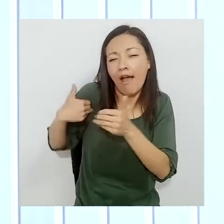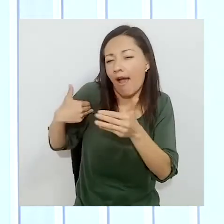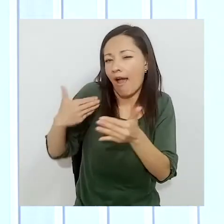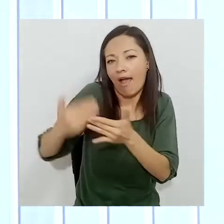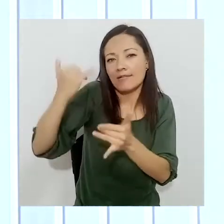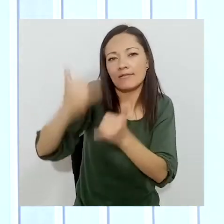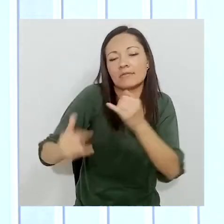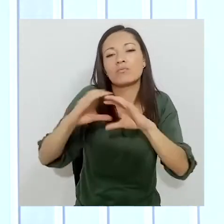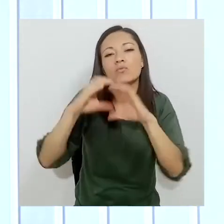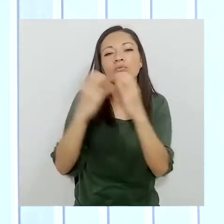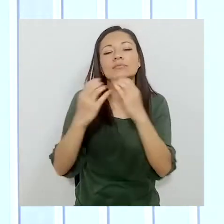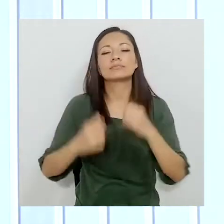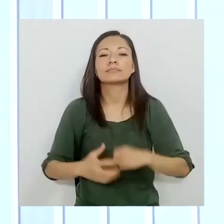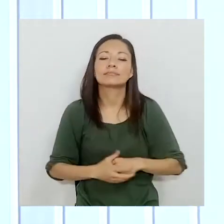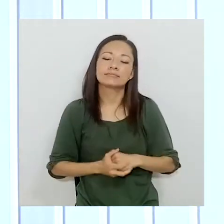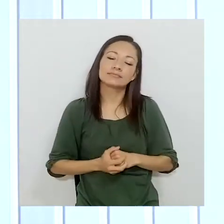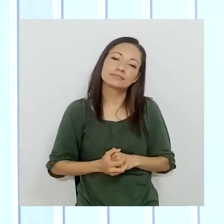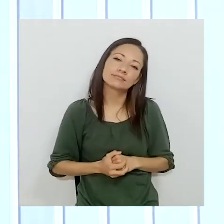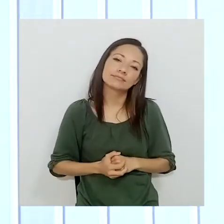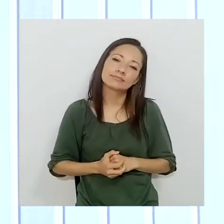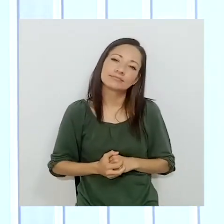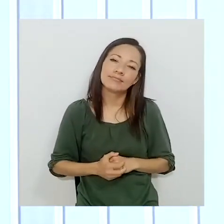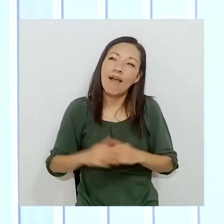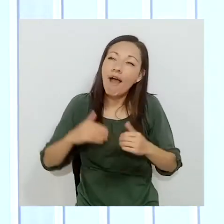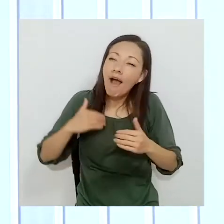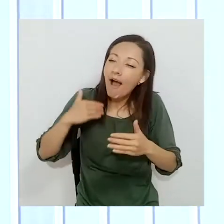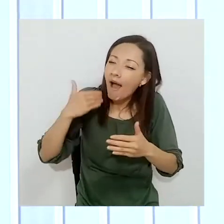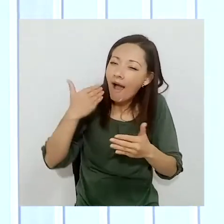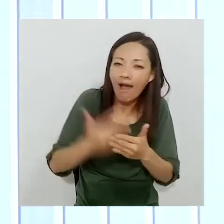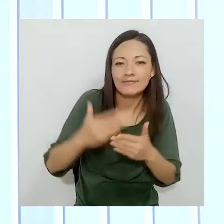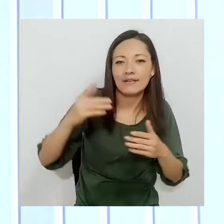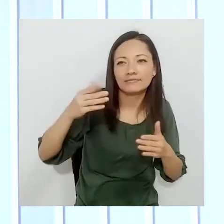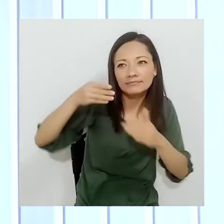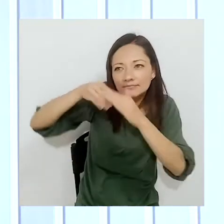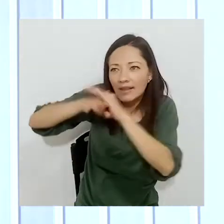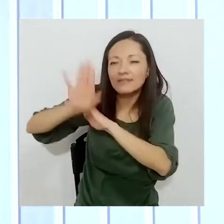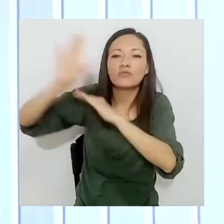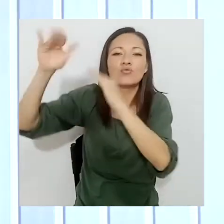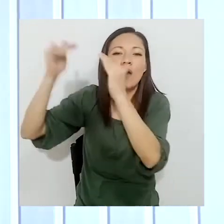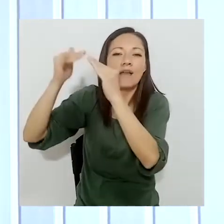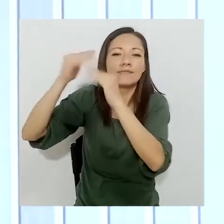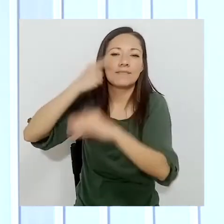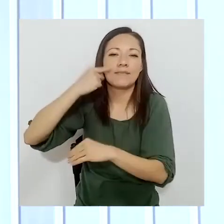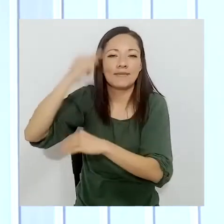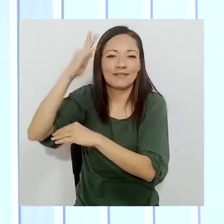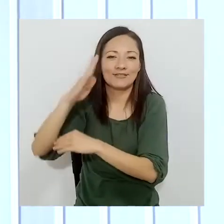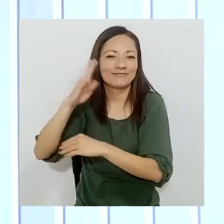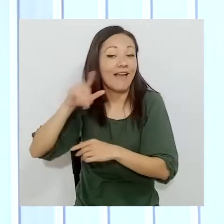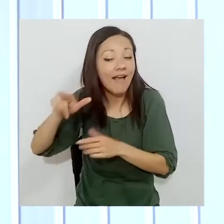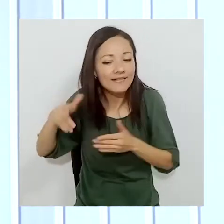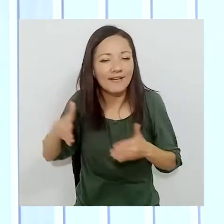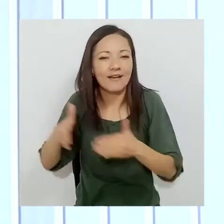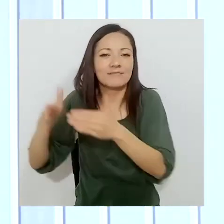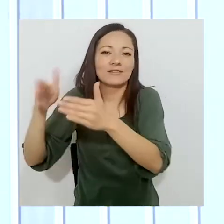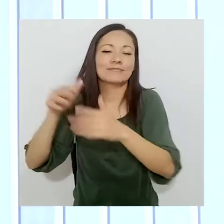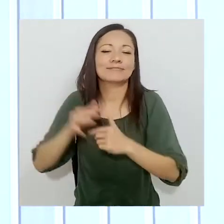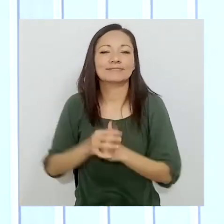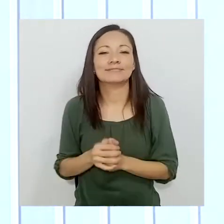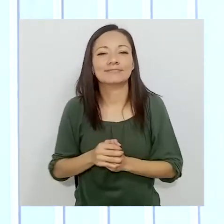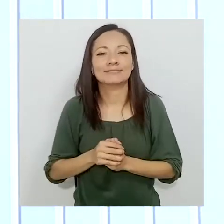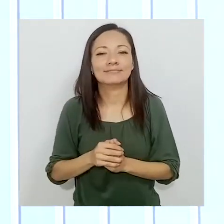días, hasta llevarnos a la casa del Padre. Ese es el camino. Pero